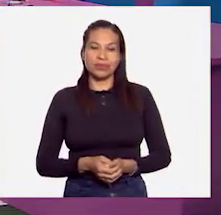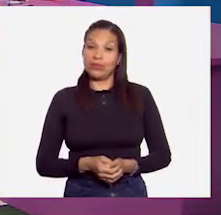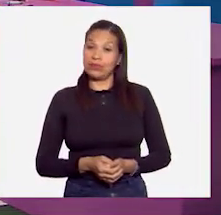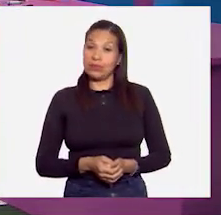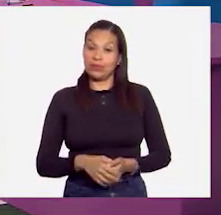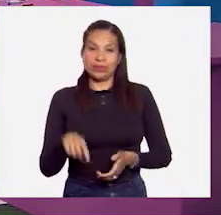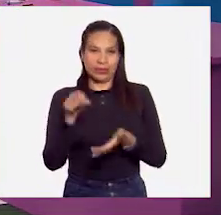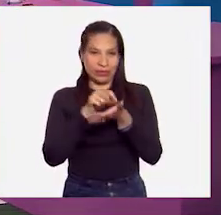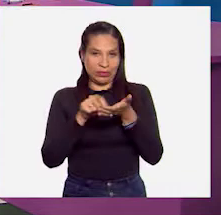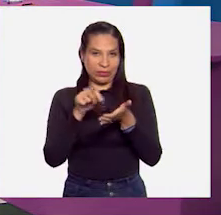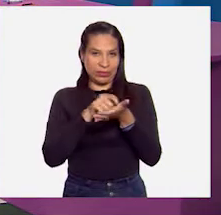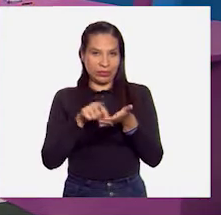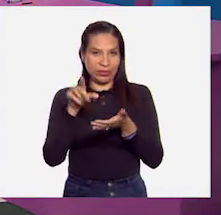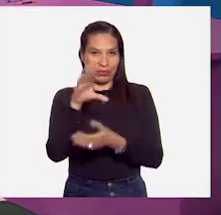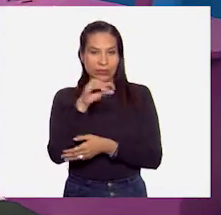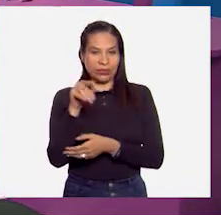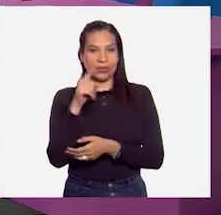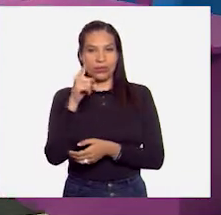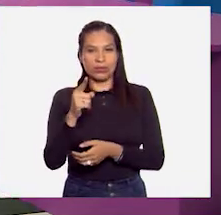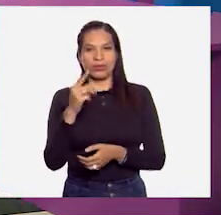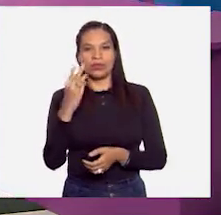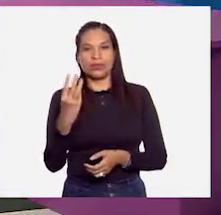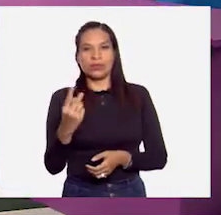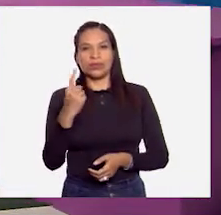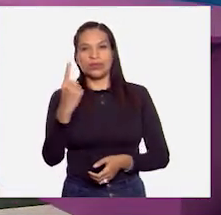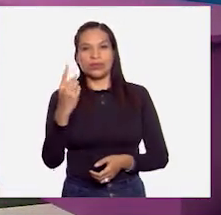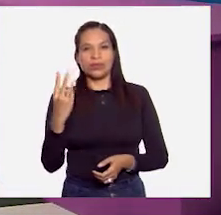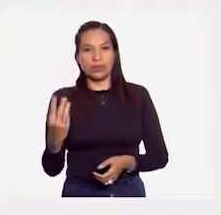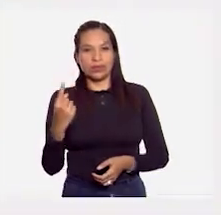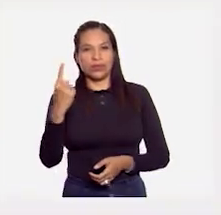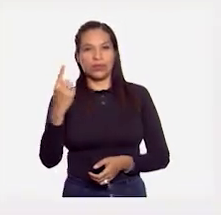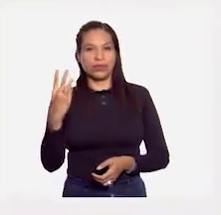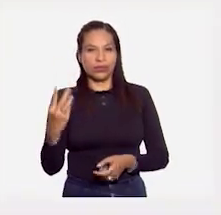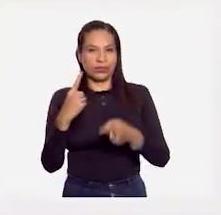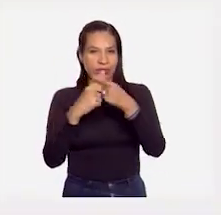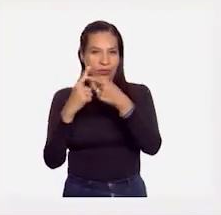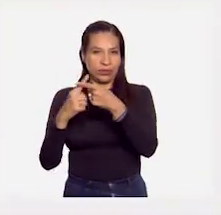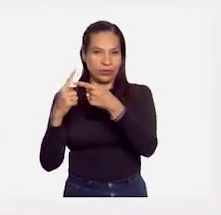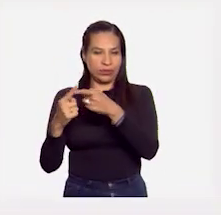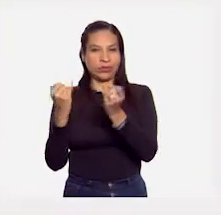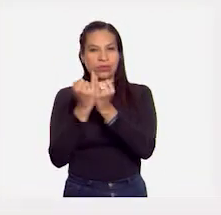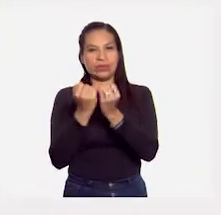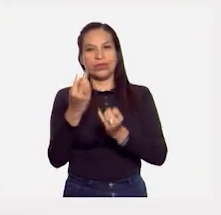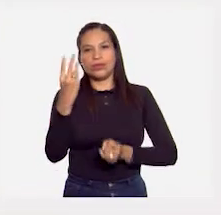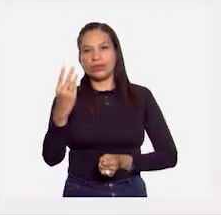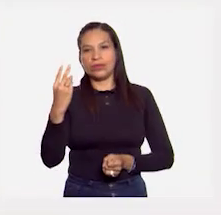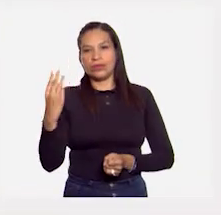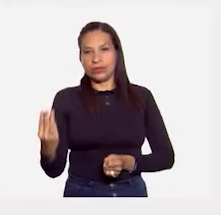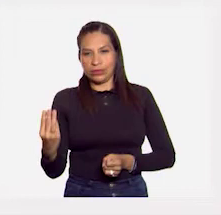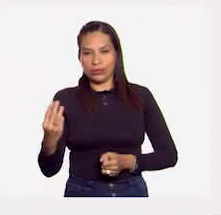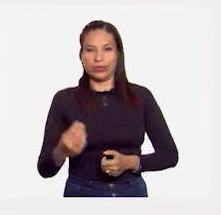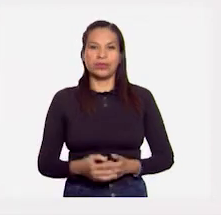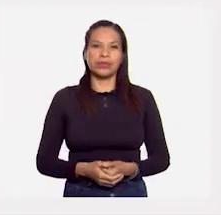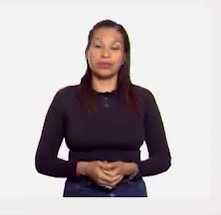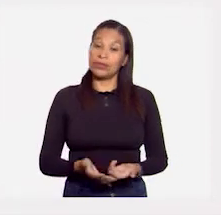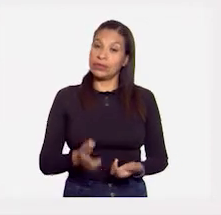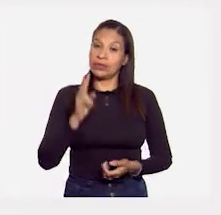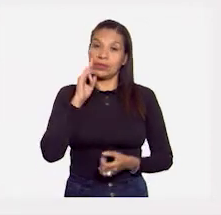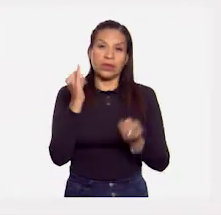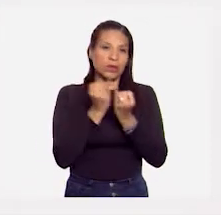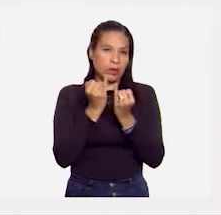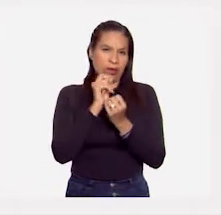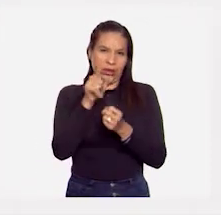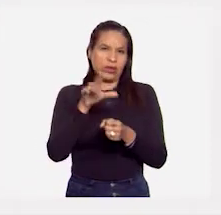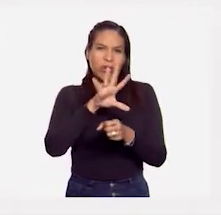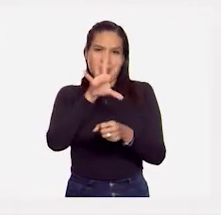Y lo escribiste, Ton, un tercio más un tercio más un tercio es igual a tres tercios. Que es lo mismo que un